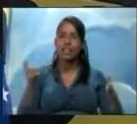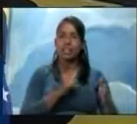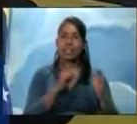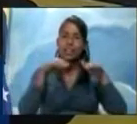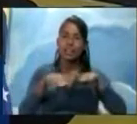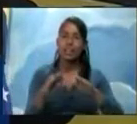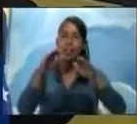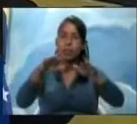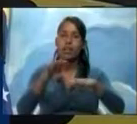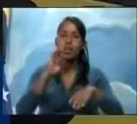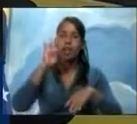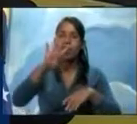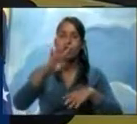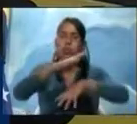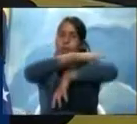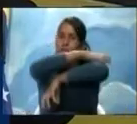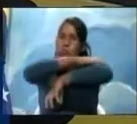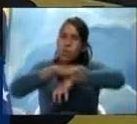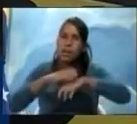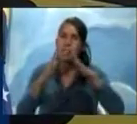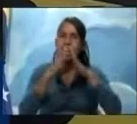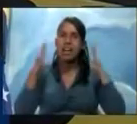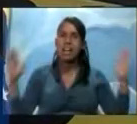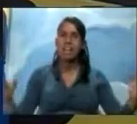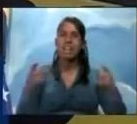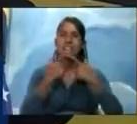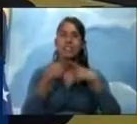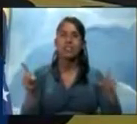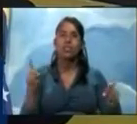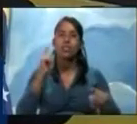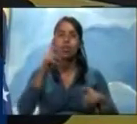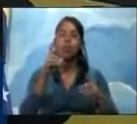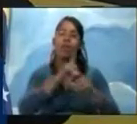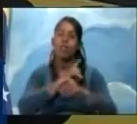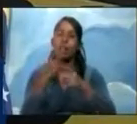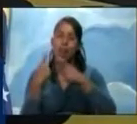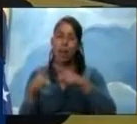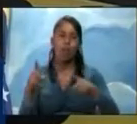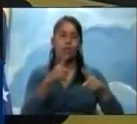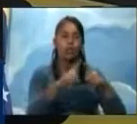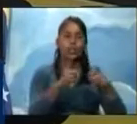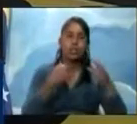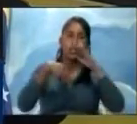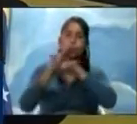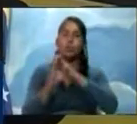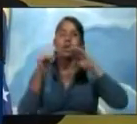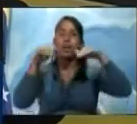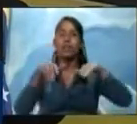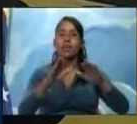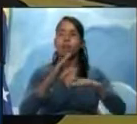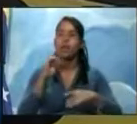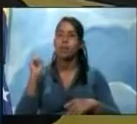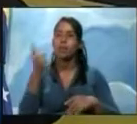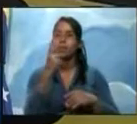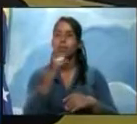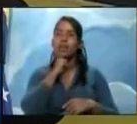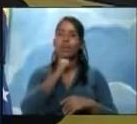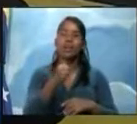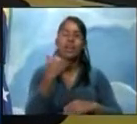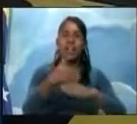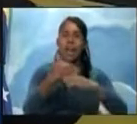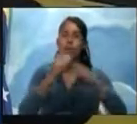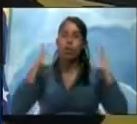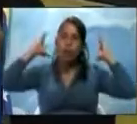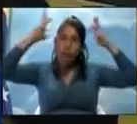en el gran mar. Cuatro bestias grandes, diferentes una de la otra, subía del mar. Primera era como león